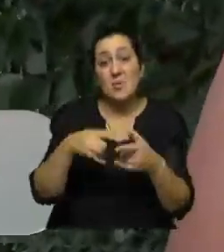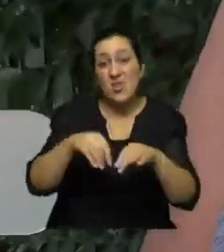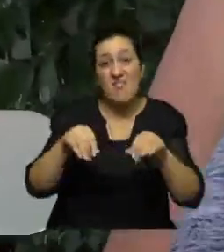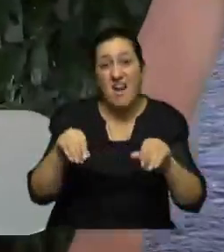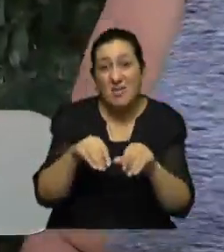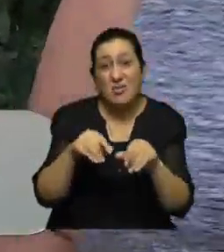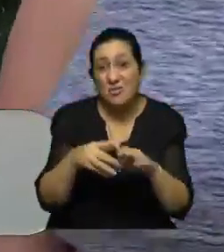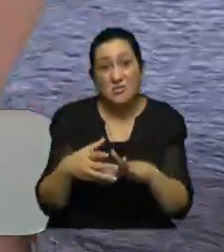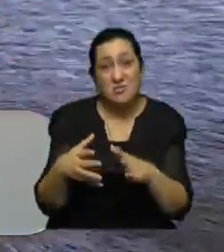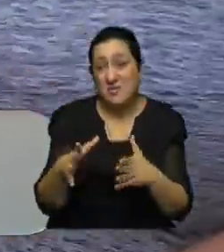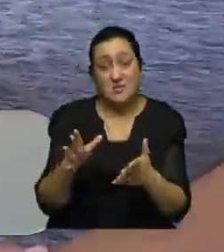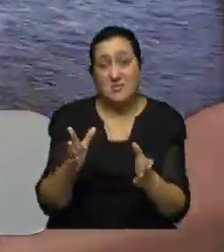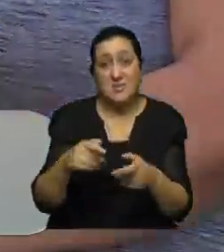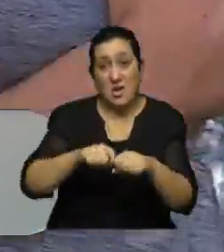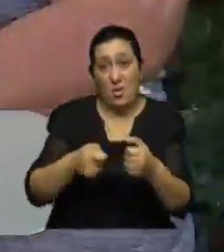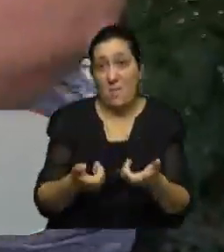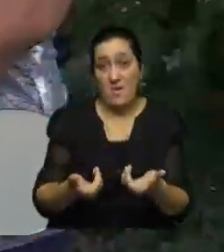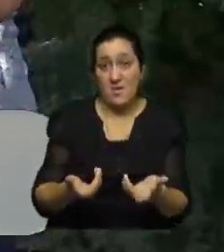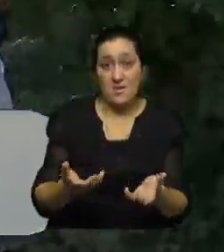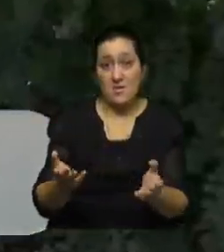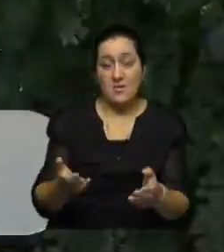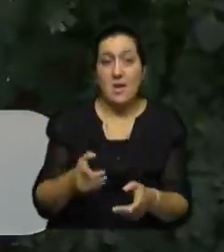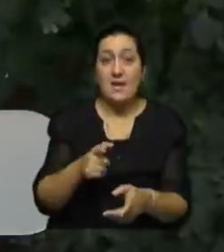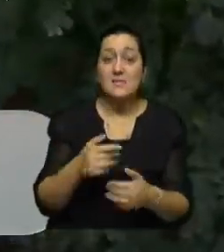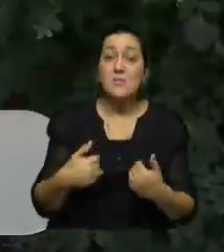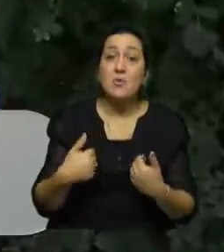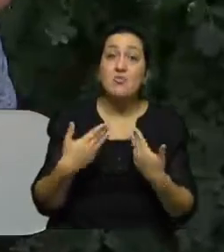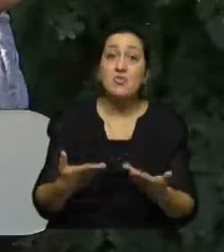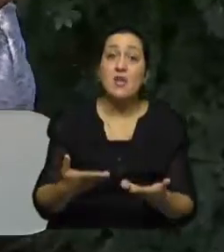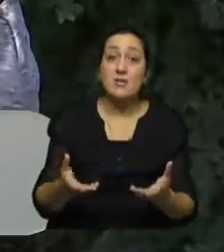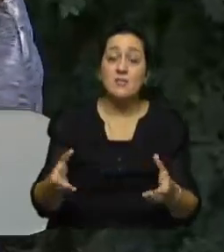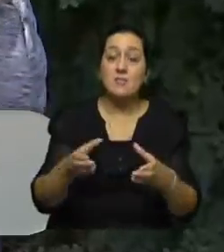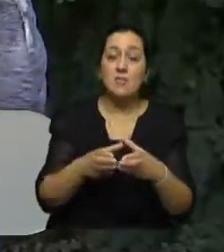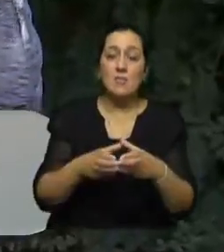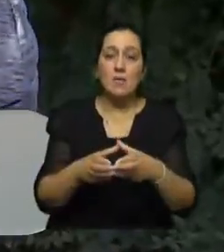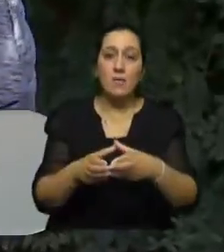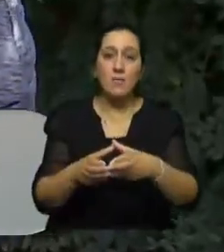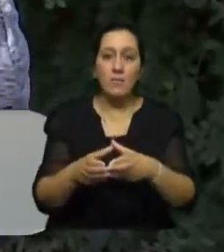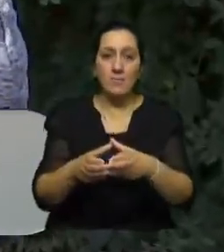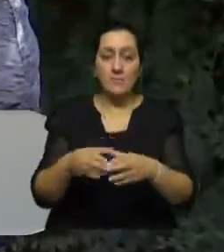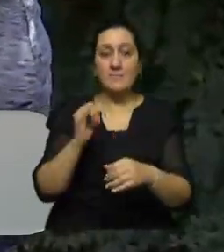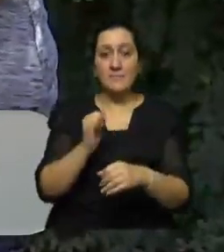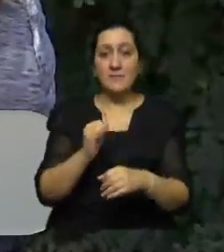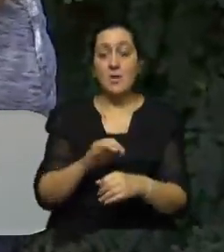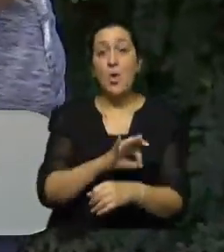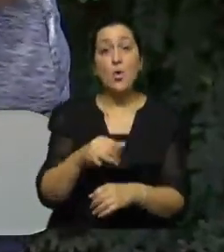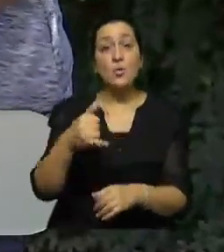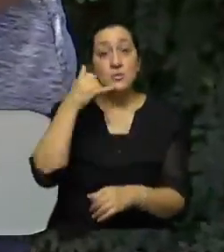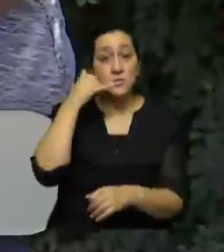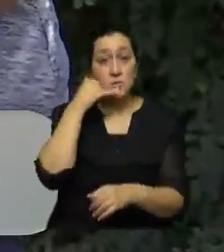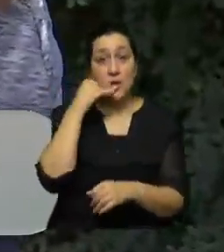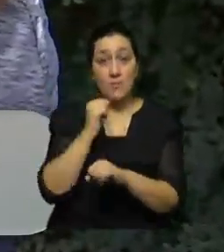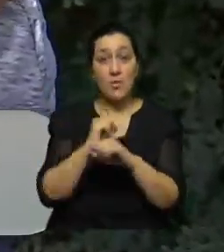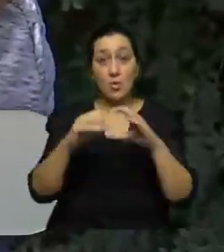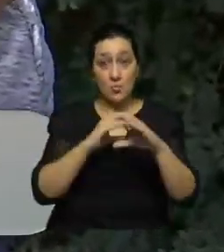que están viviendo. Eso se puede traer al centro comunal aquí de Torre 8. Al centro comunal o si no a nuestros celulares, que nos comuniquen y se